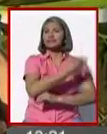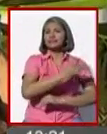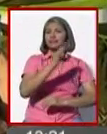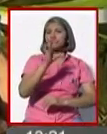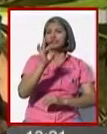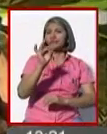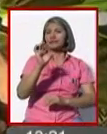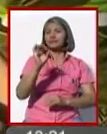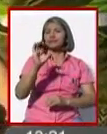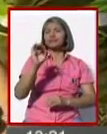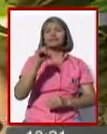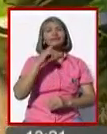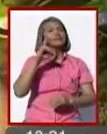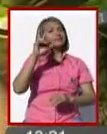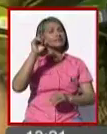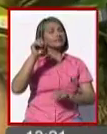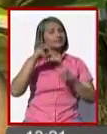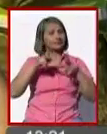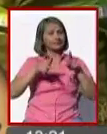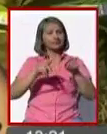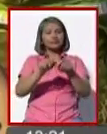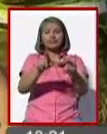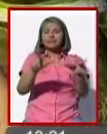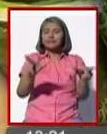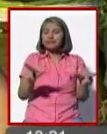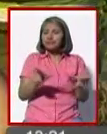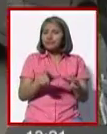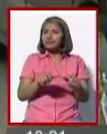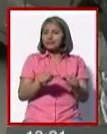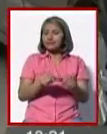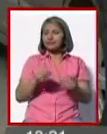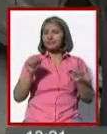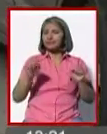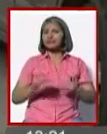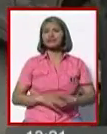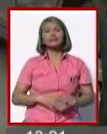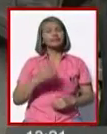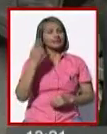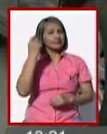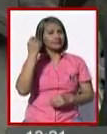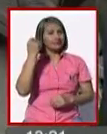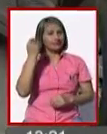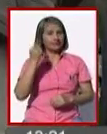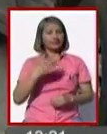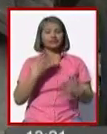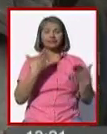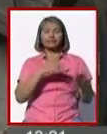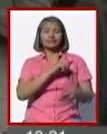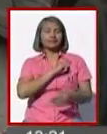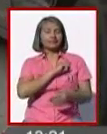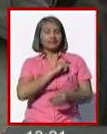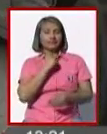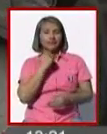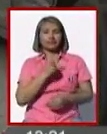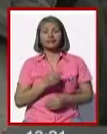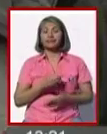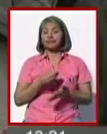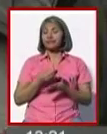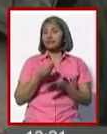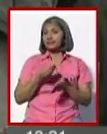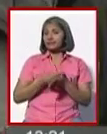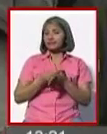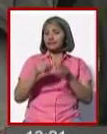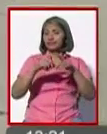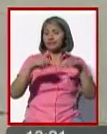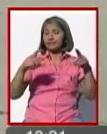de 80, 90, lo que no está permitido. Es zona urbana este sector. A tomar en cuenta estos datos y hacer conciencia. El costo de